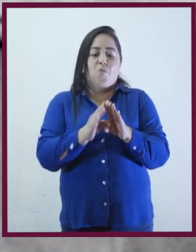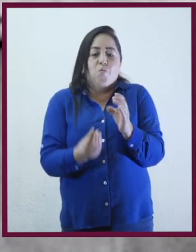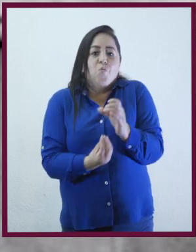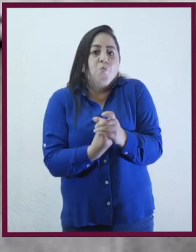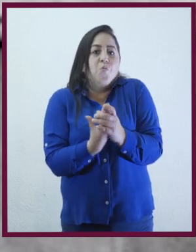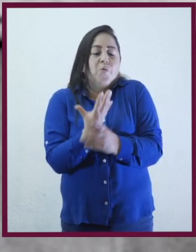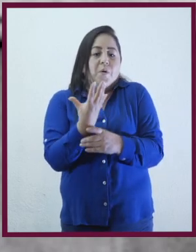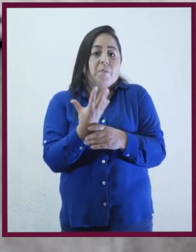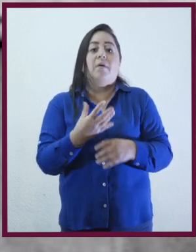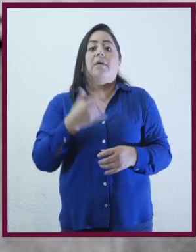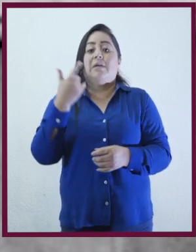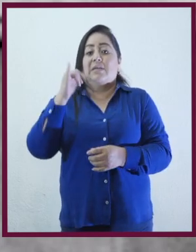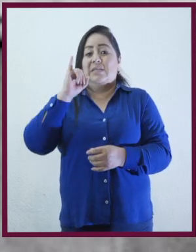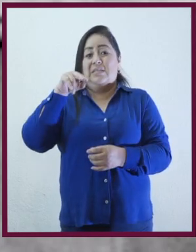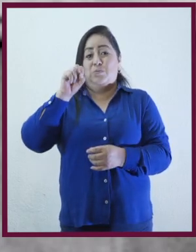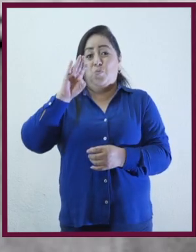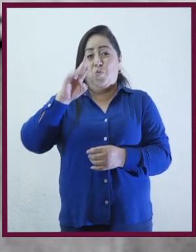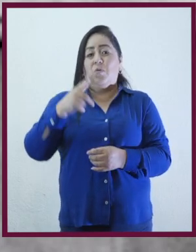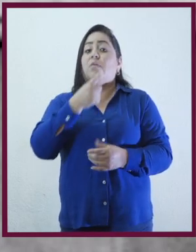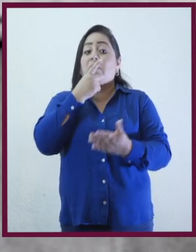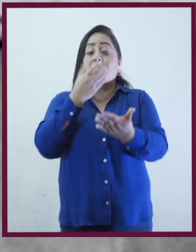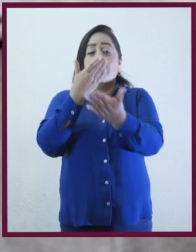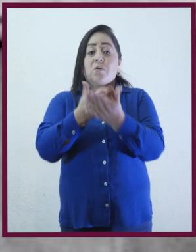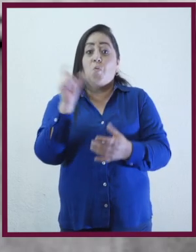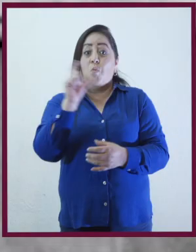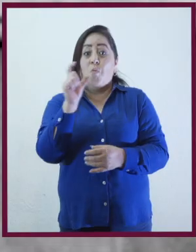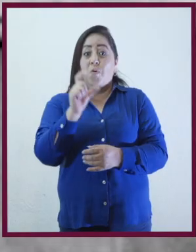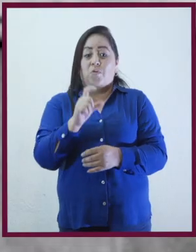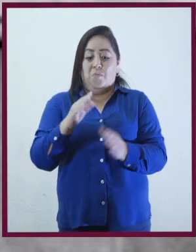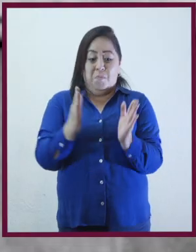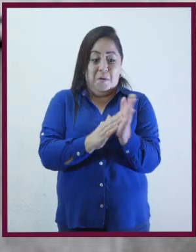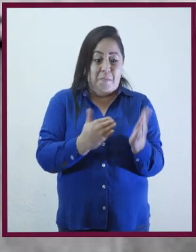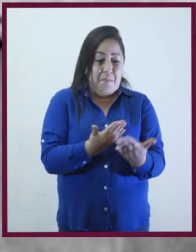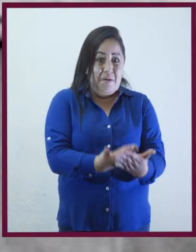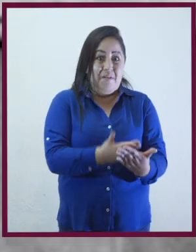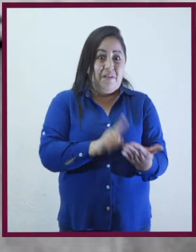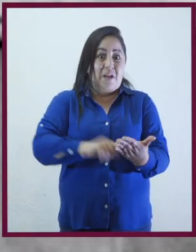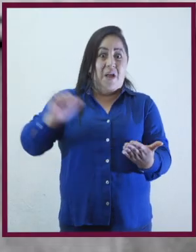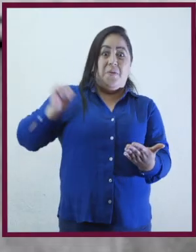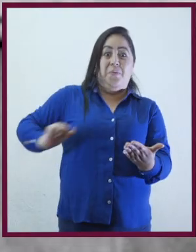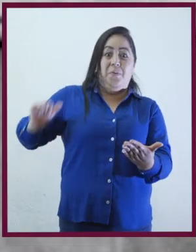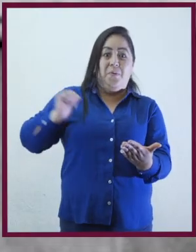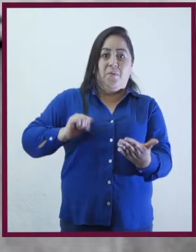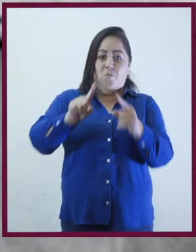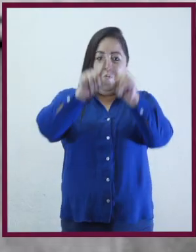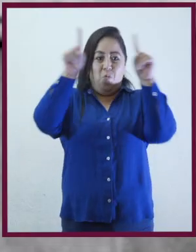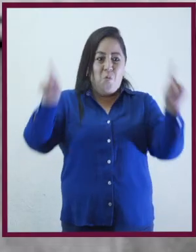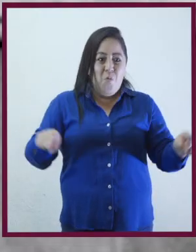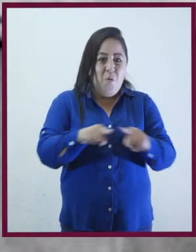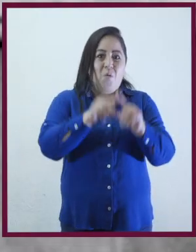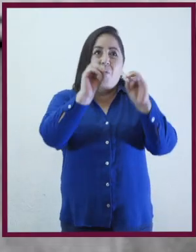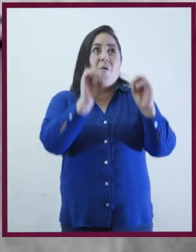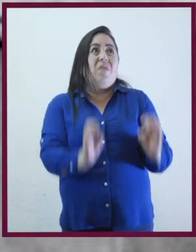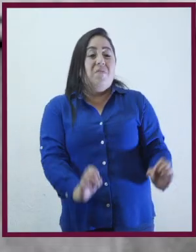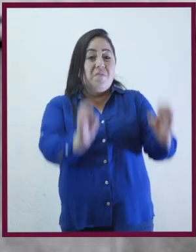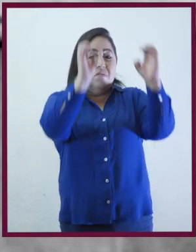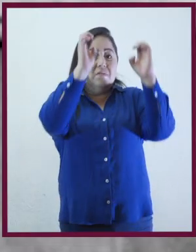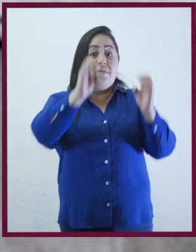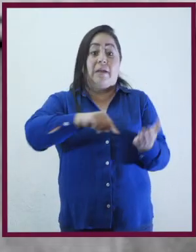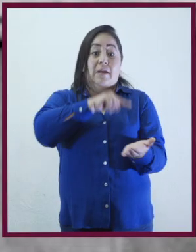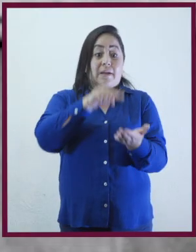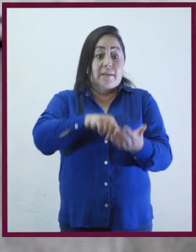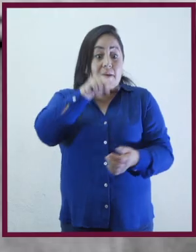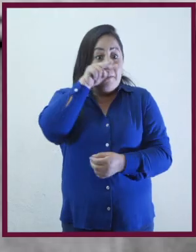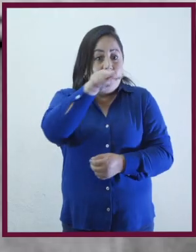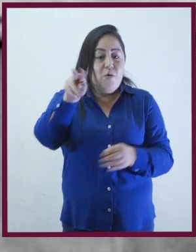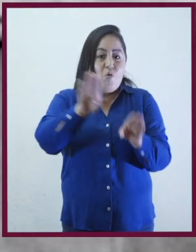nueva. Ginzburg propone que cuando estemos frente a un documento antiguo, frente a un cuadro o un edificio, en lugar de